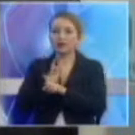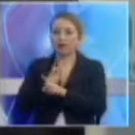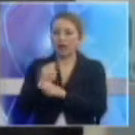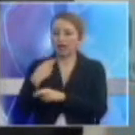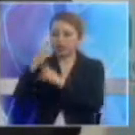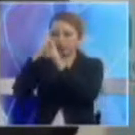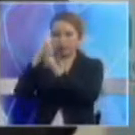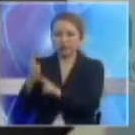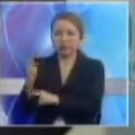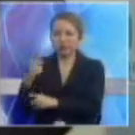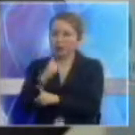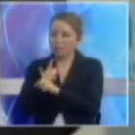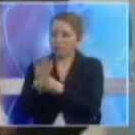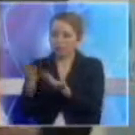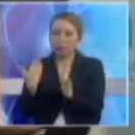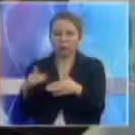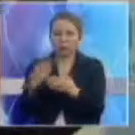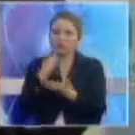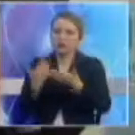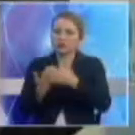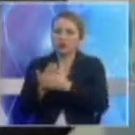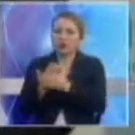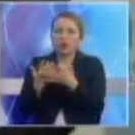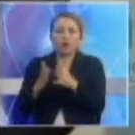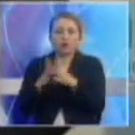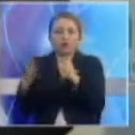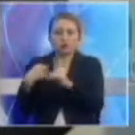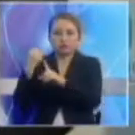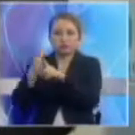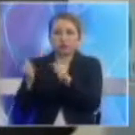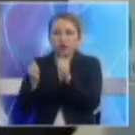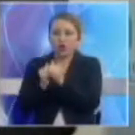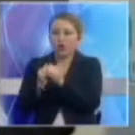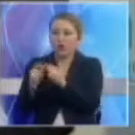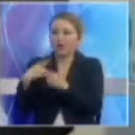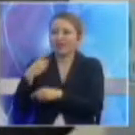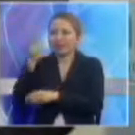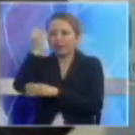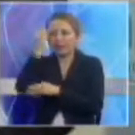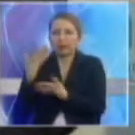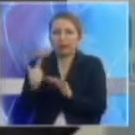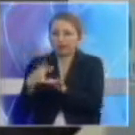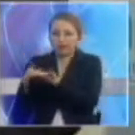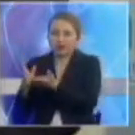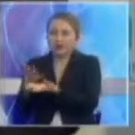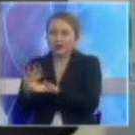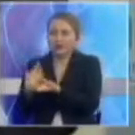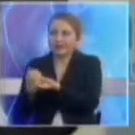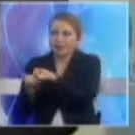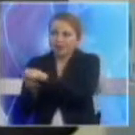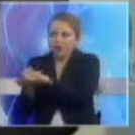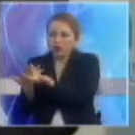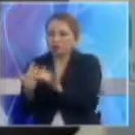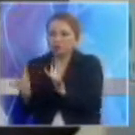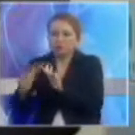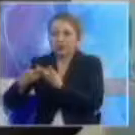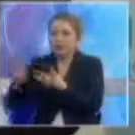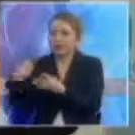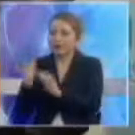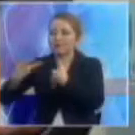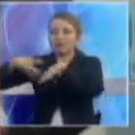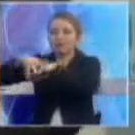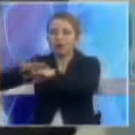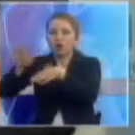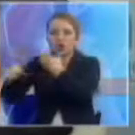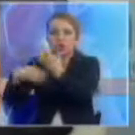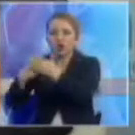que reconocer, ha sido una deuda tremenda que tenemos con este sector, con la política pública que involucra la cultura